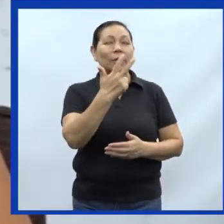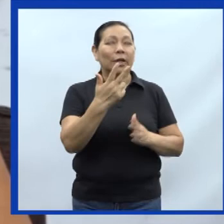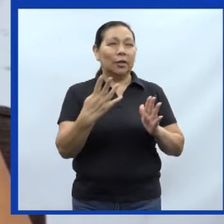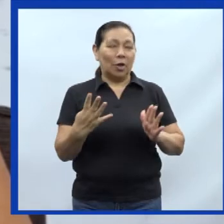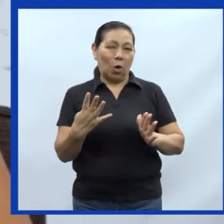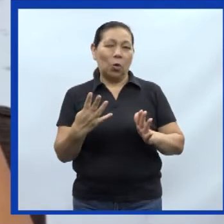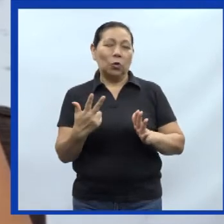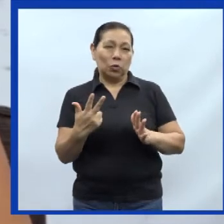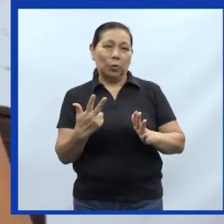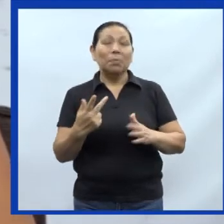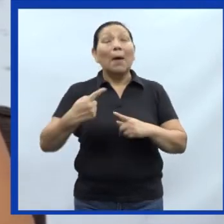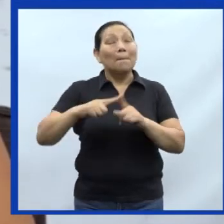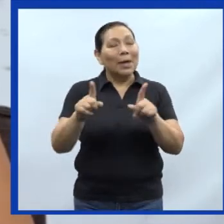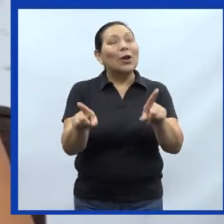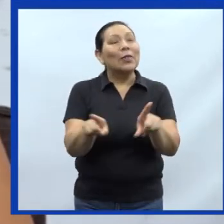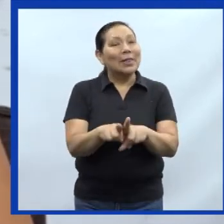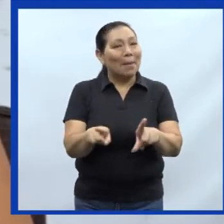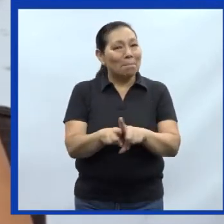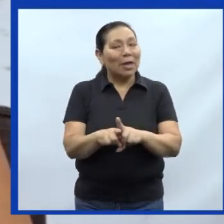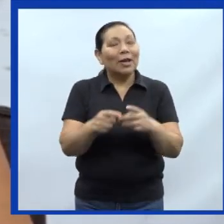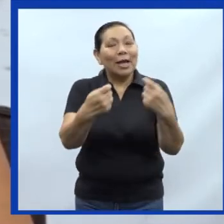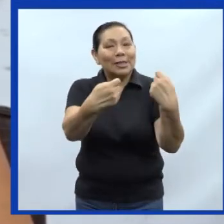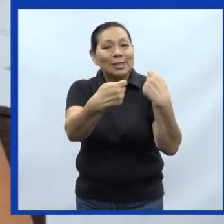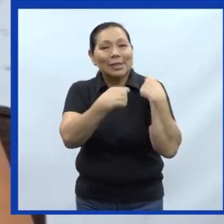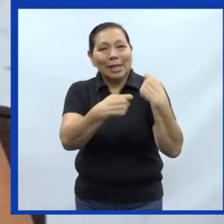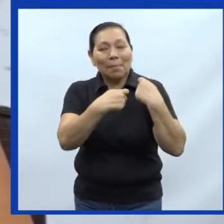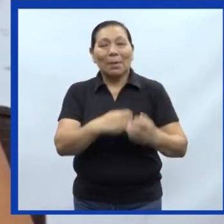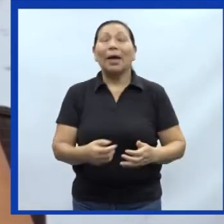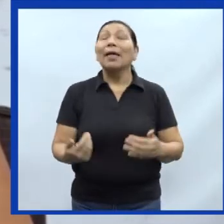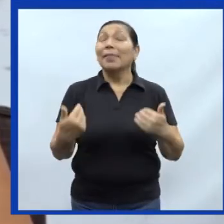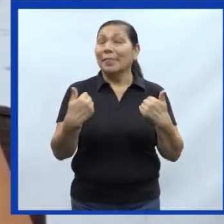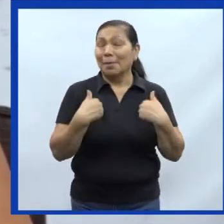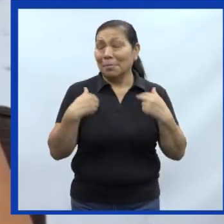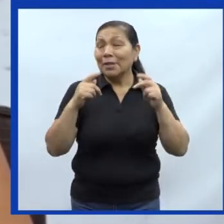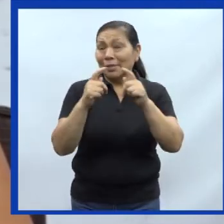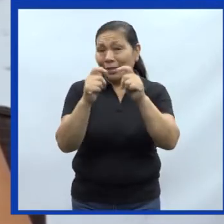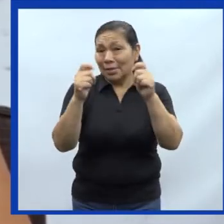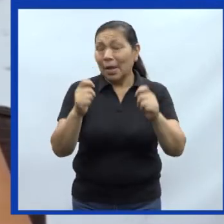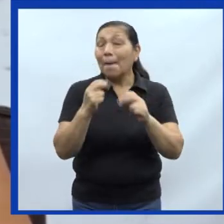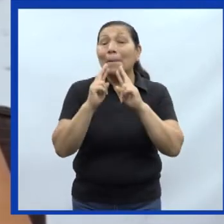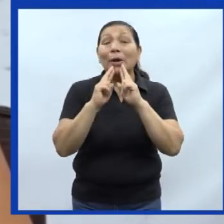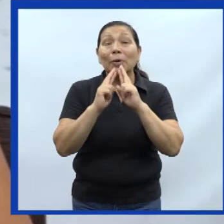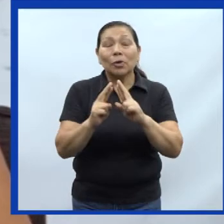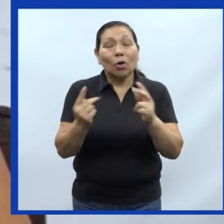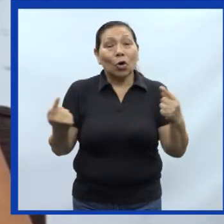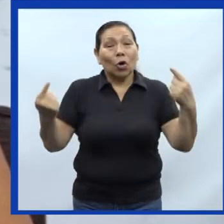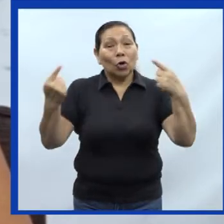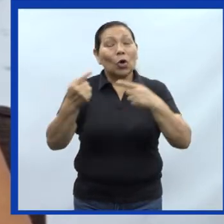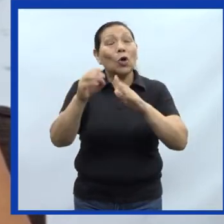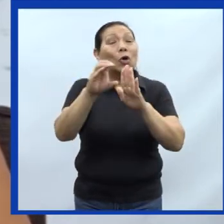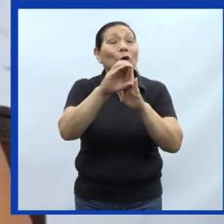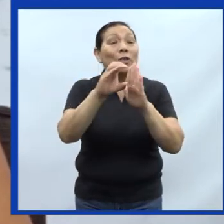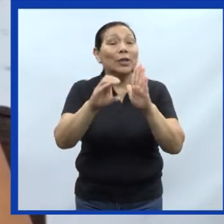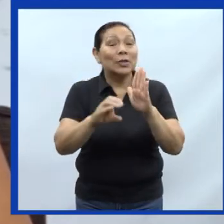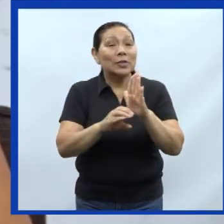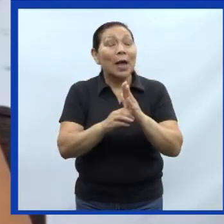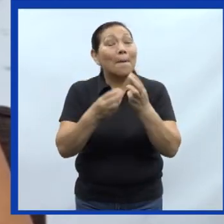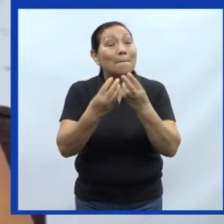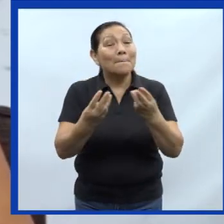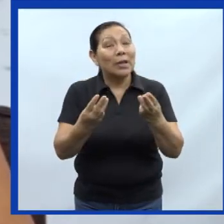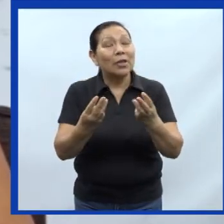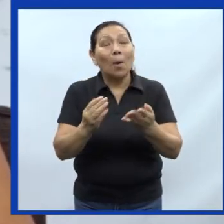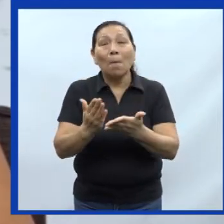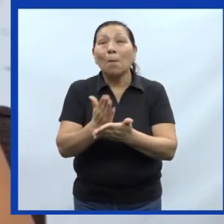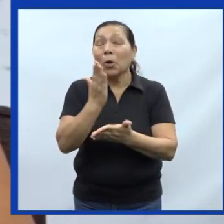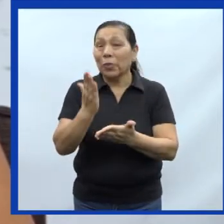texto constitucional, también están obligados, también tienen titularidad para resolver controversias constitucionales en materia de